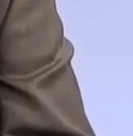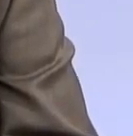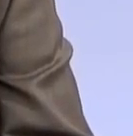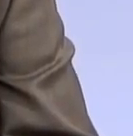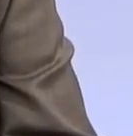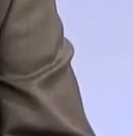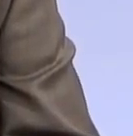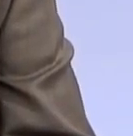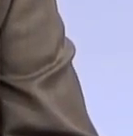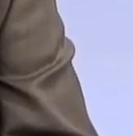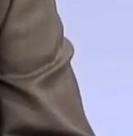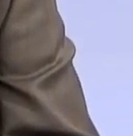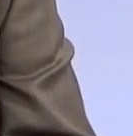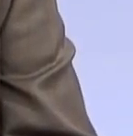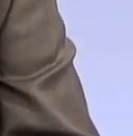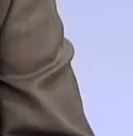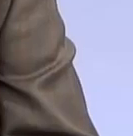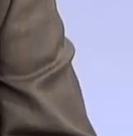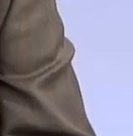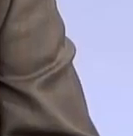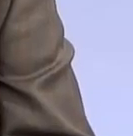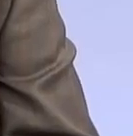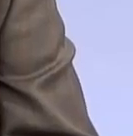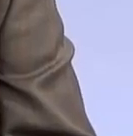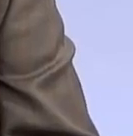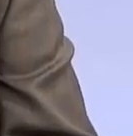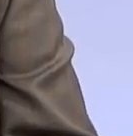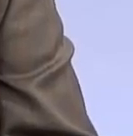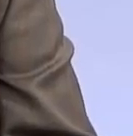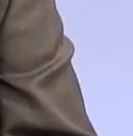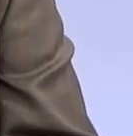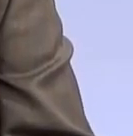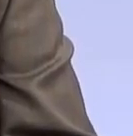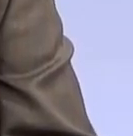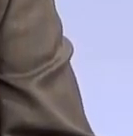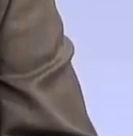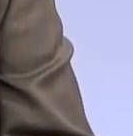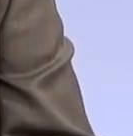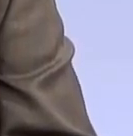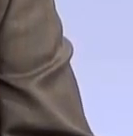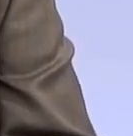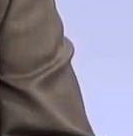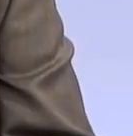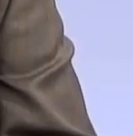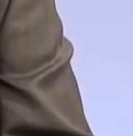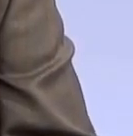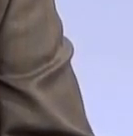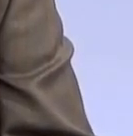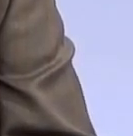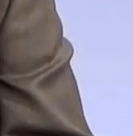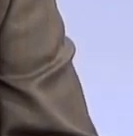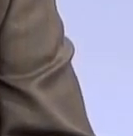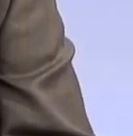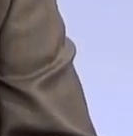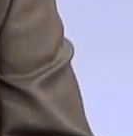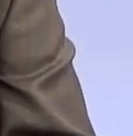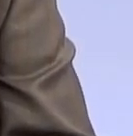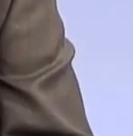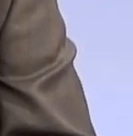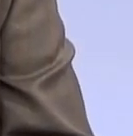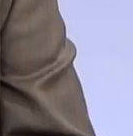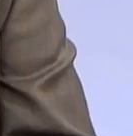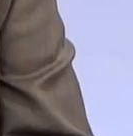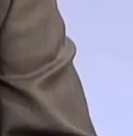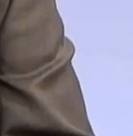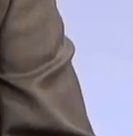justifica a la iniciativa del presidente Correa para haber propuesto la consulta sobre la prohibición de que